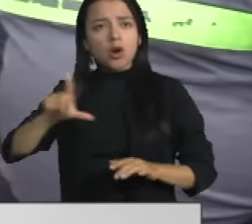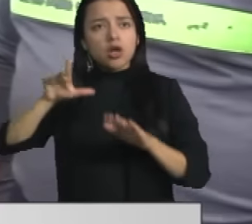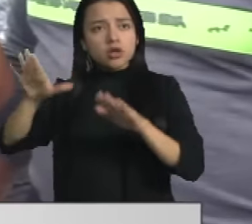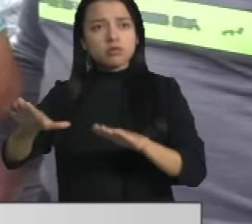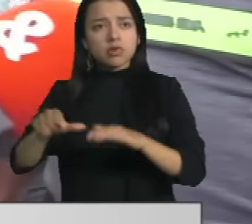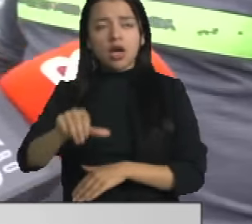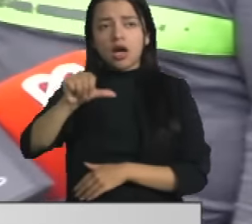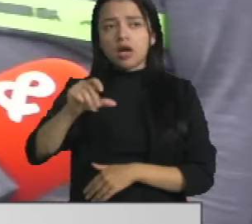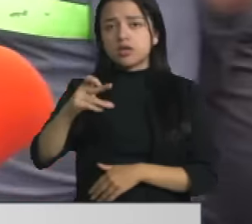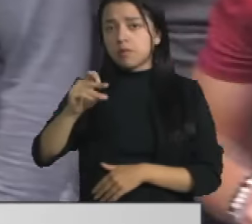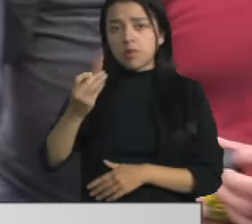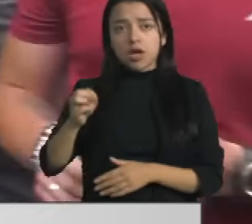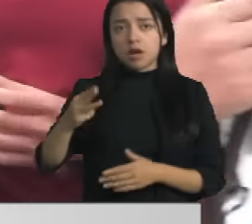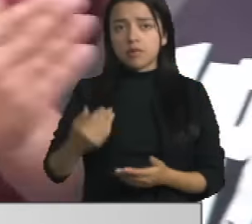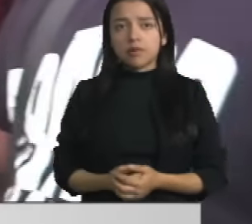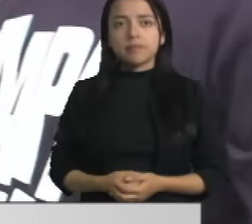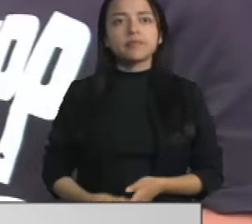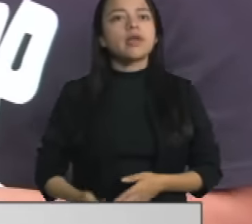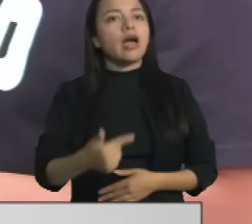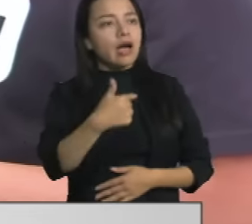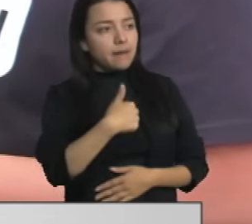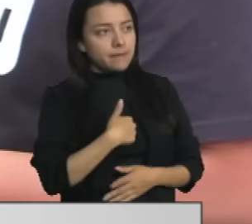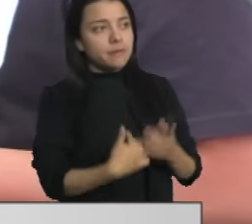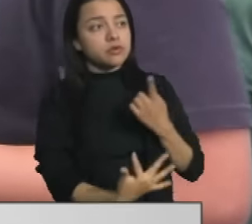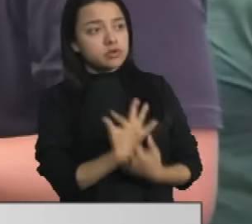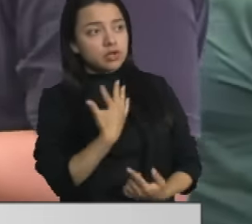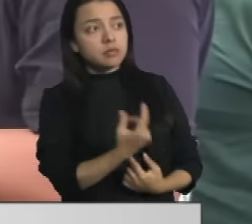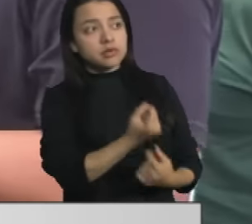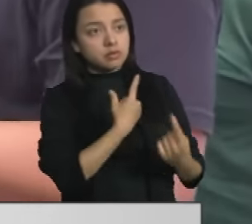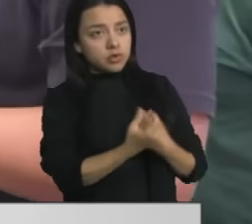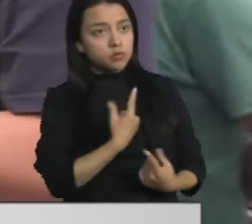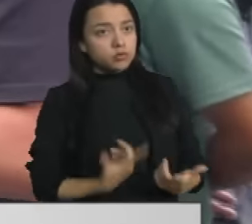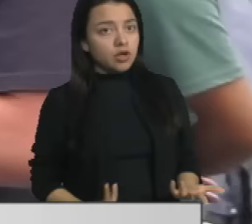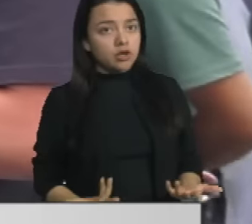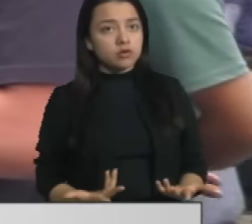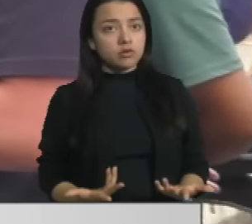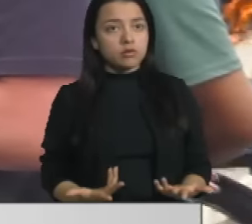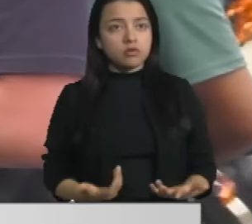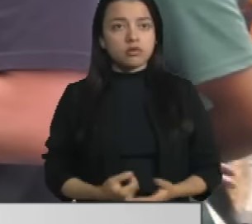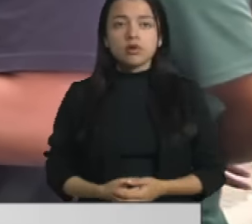señor. A mí me están preguntando.